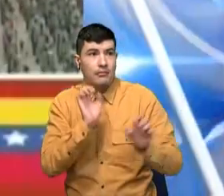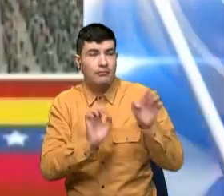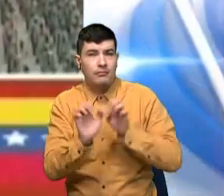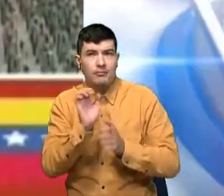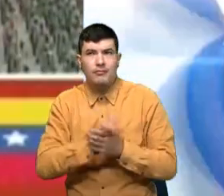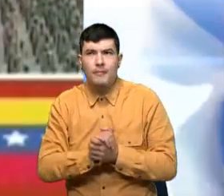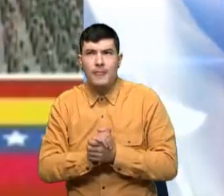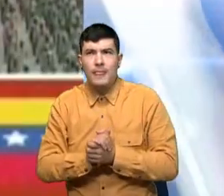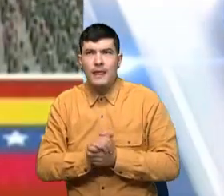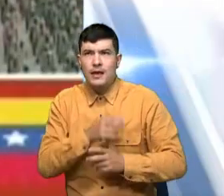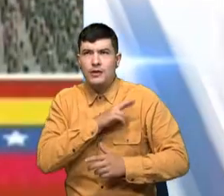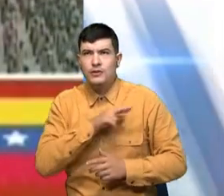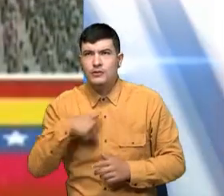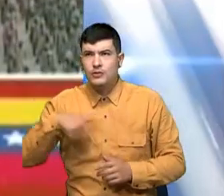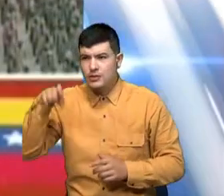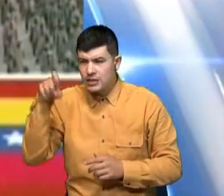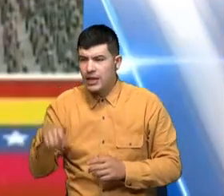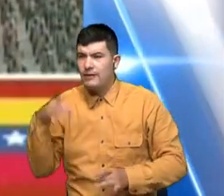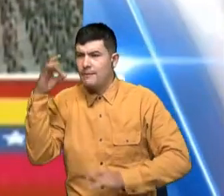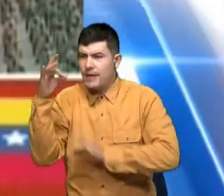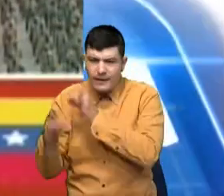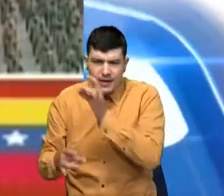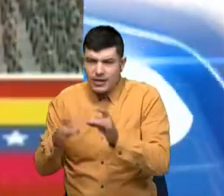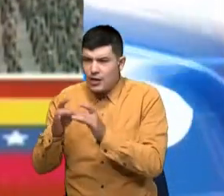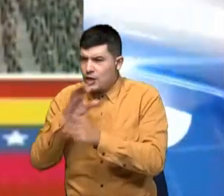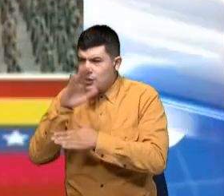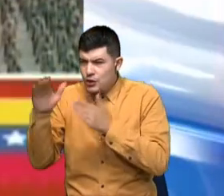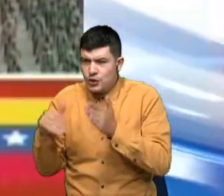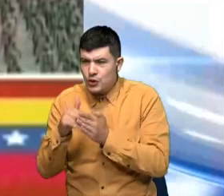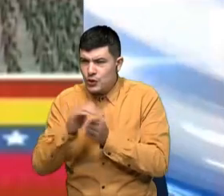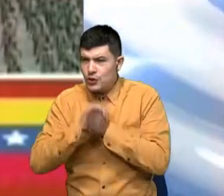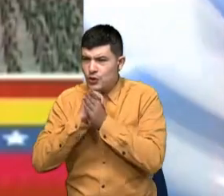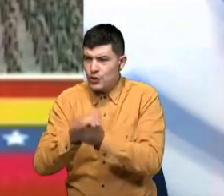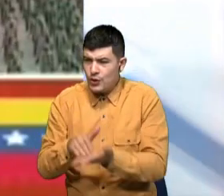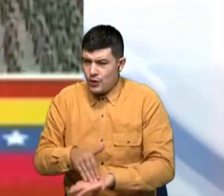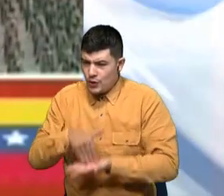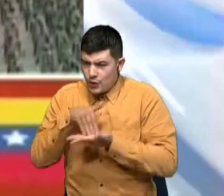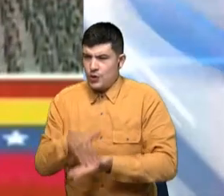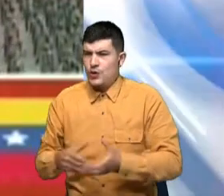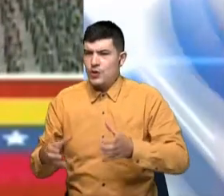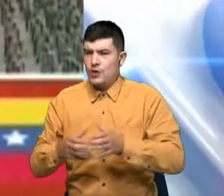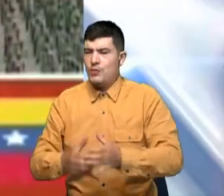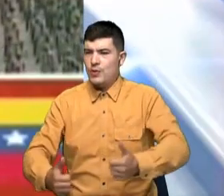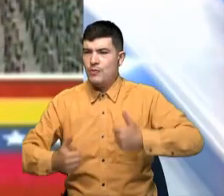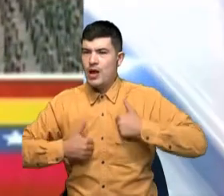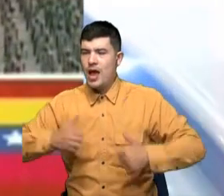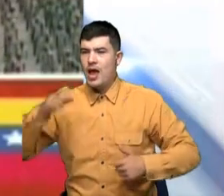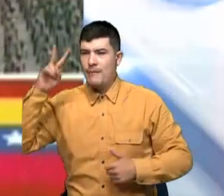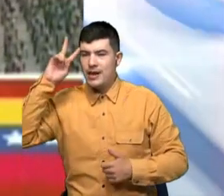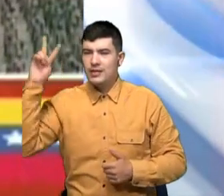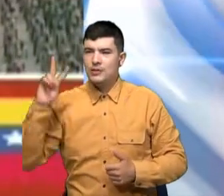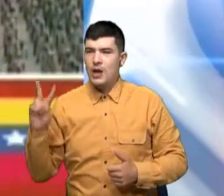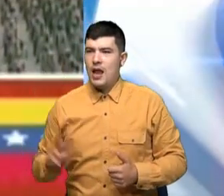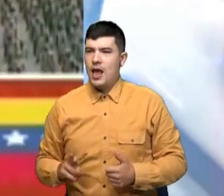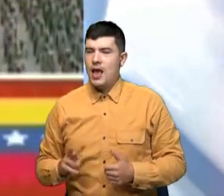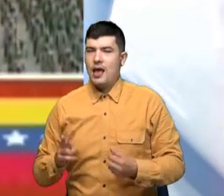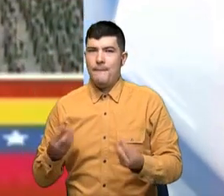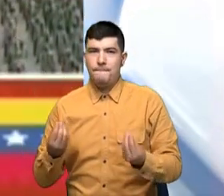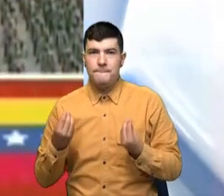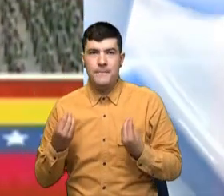Y perfeccionemos todos los mecanismos para fortalecer a nuestra Fuerza Armada Nacional Bolivariana y